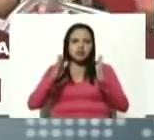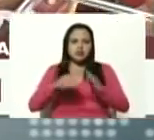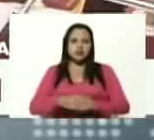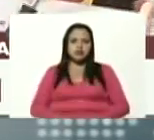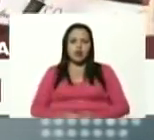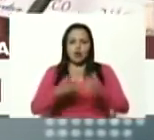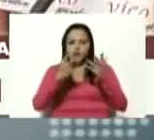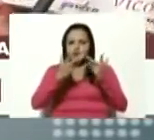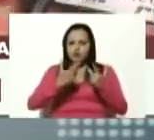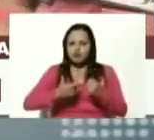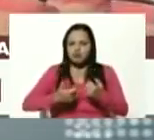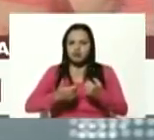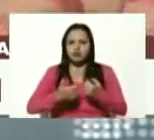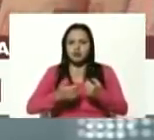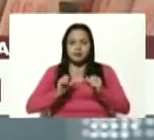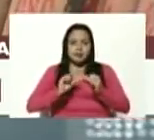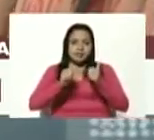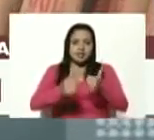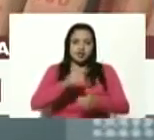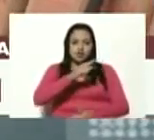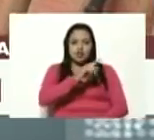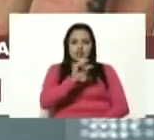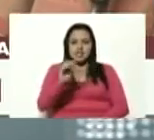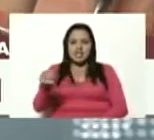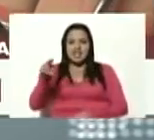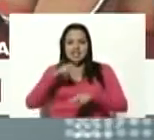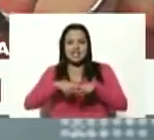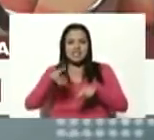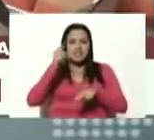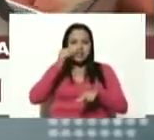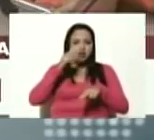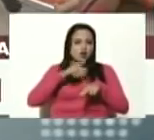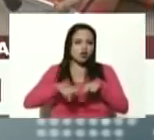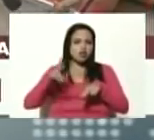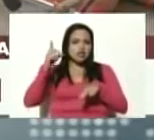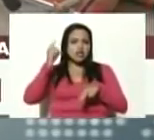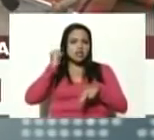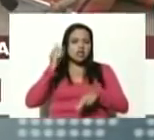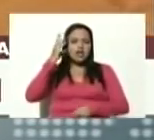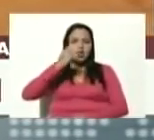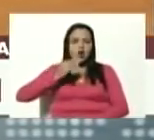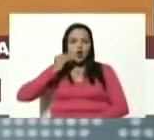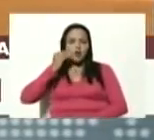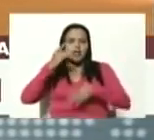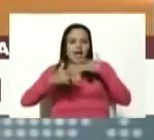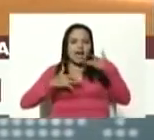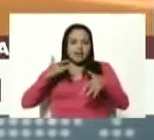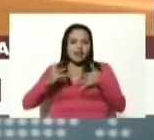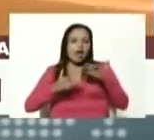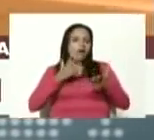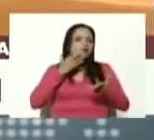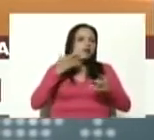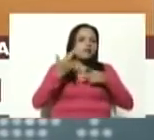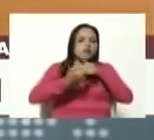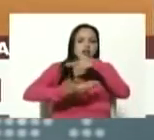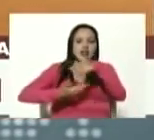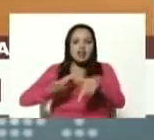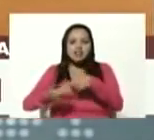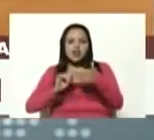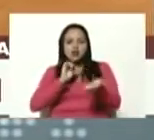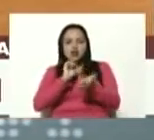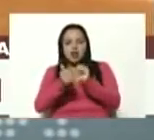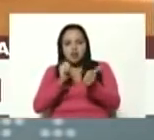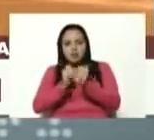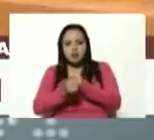matrícula inicialmente de 100 niños, niñas y adolescentes con actividades que van desde recreación,